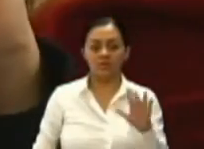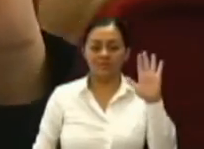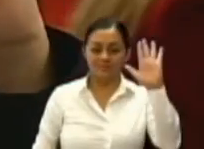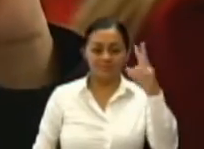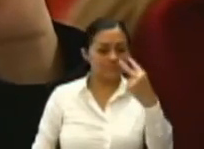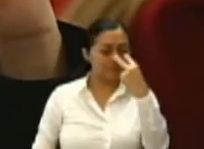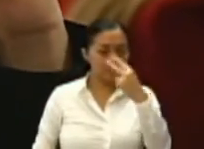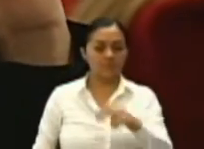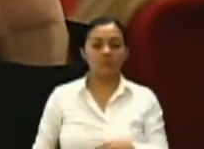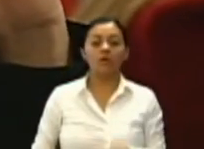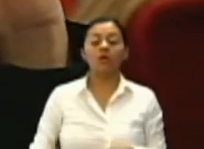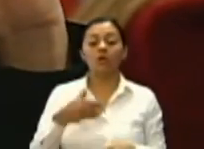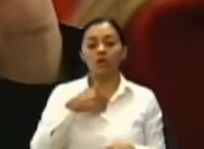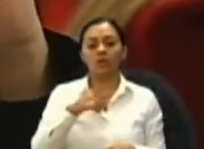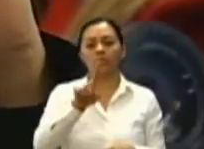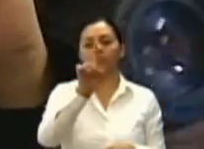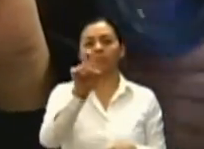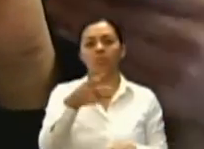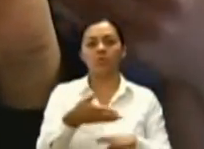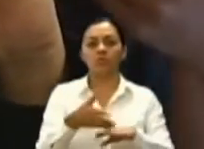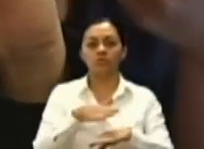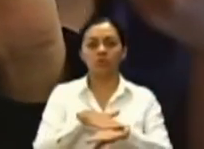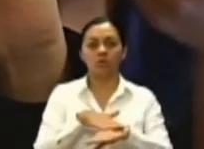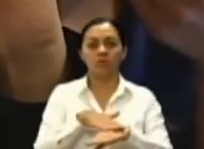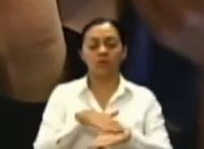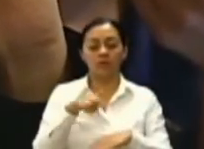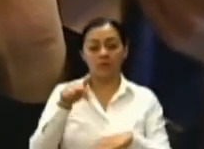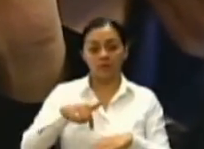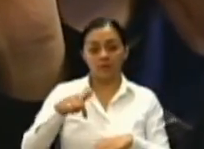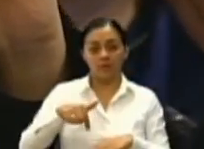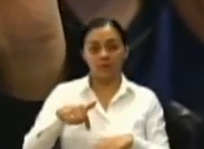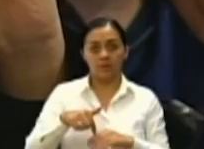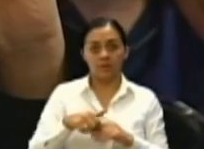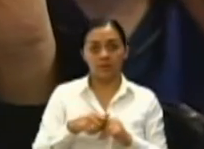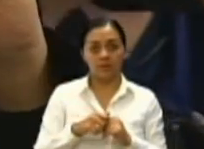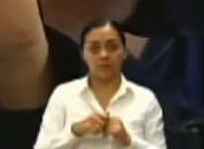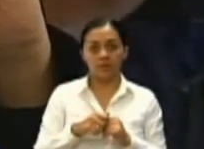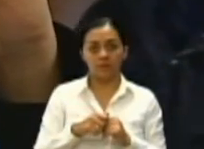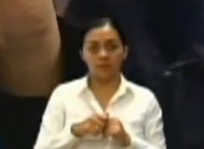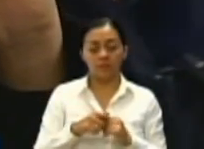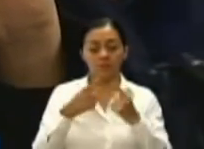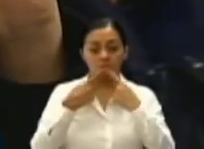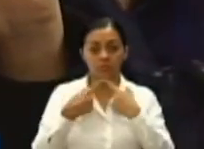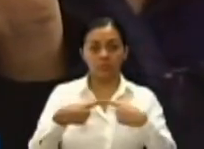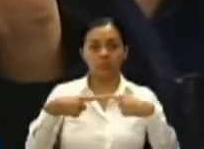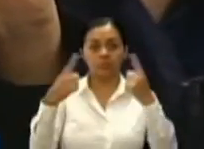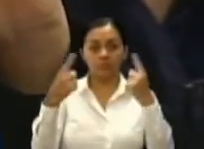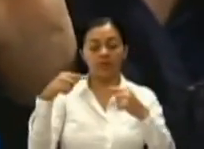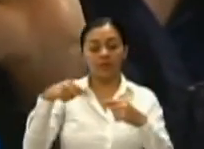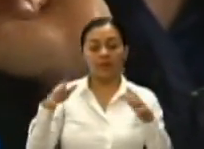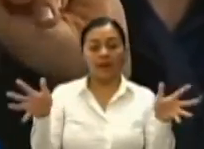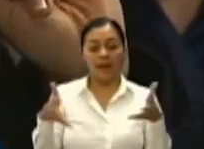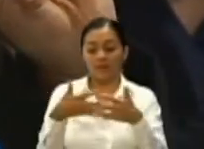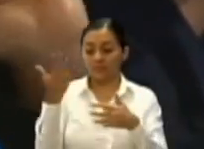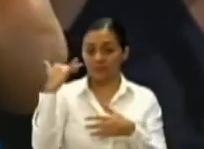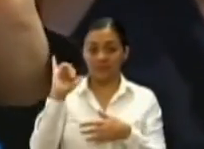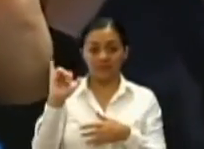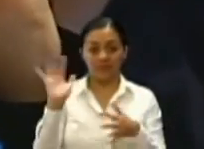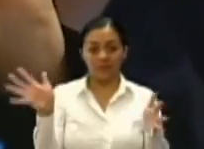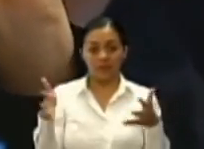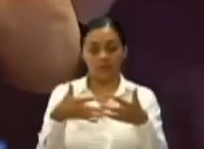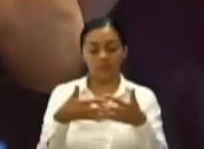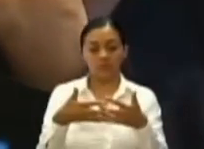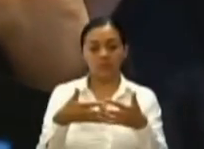quería consultarle sobre el último anuncio que usted realizó en el enlace ciudadano sobre los